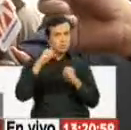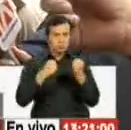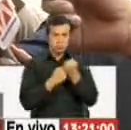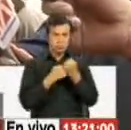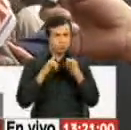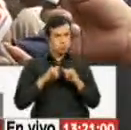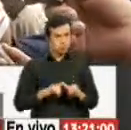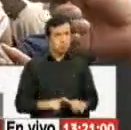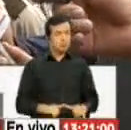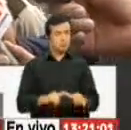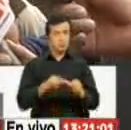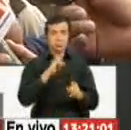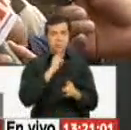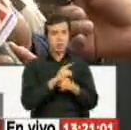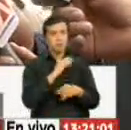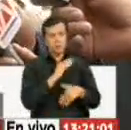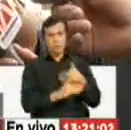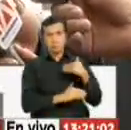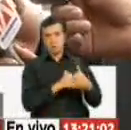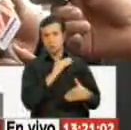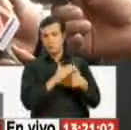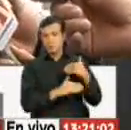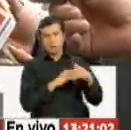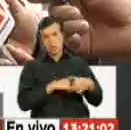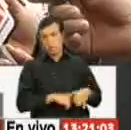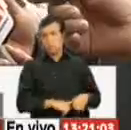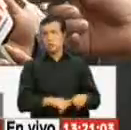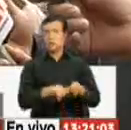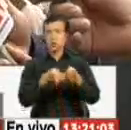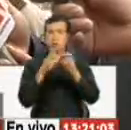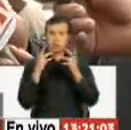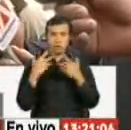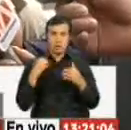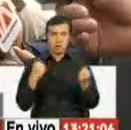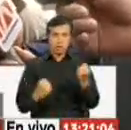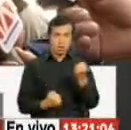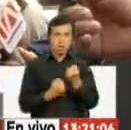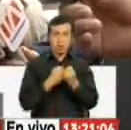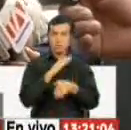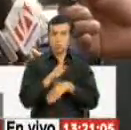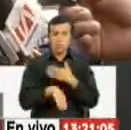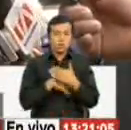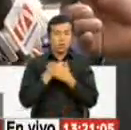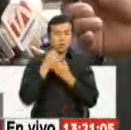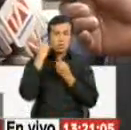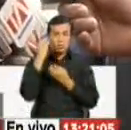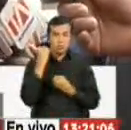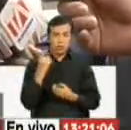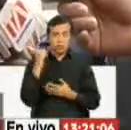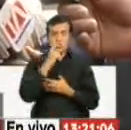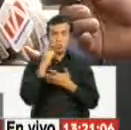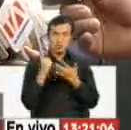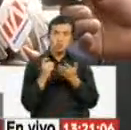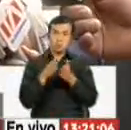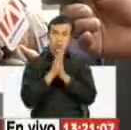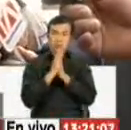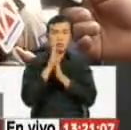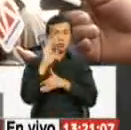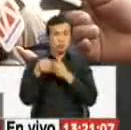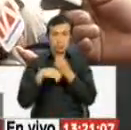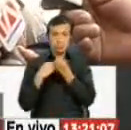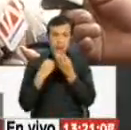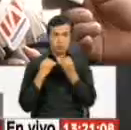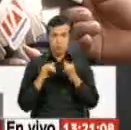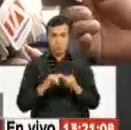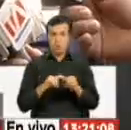se emprenda y así lo he venido haciendo durante todo este año hemos venido aportando toda la información que se nos da requerido y en esa